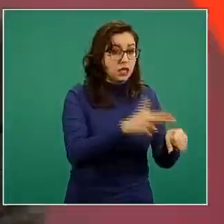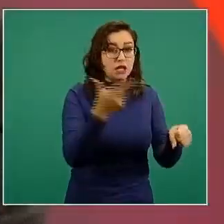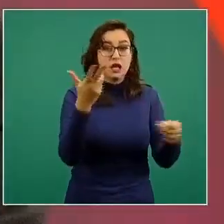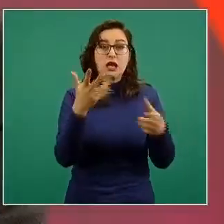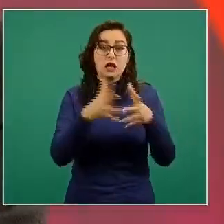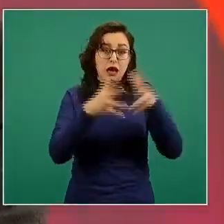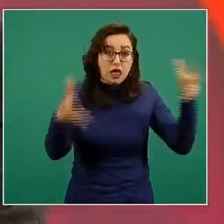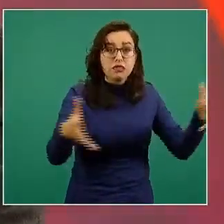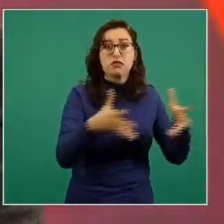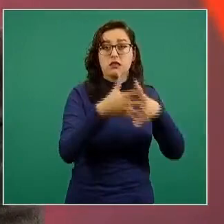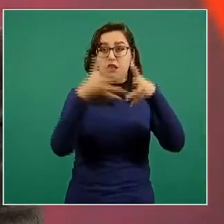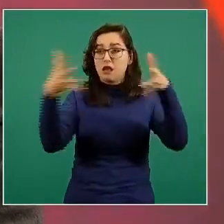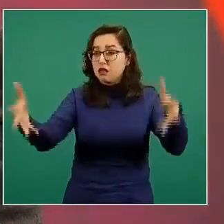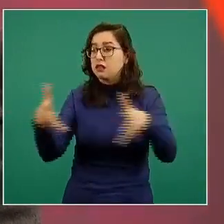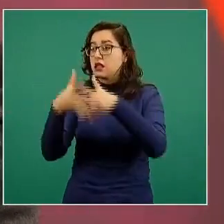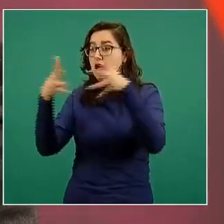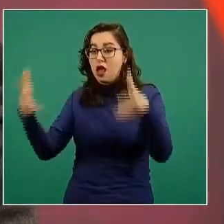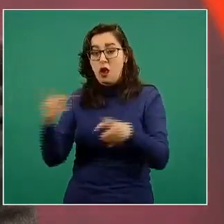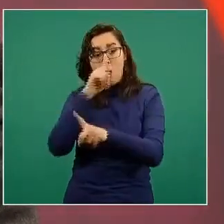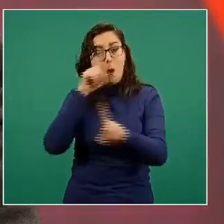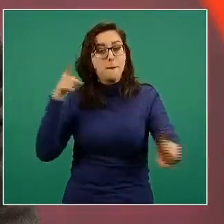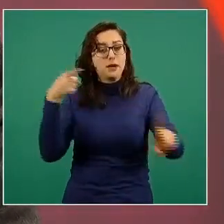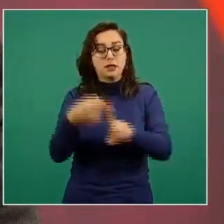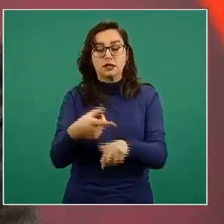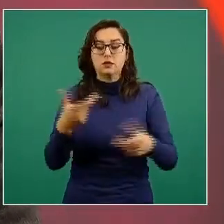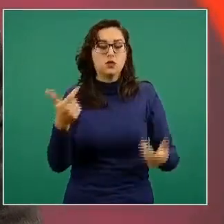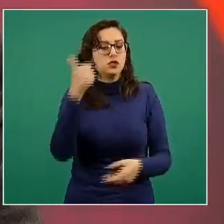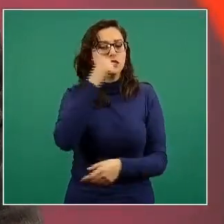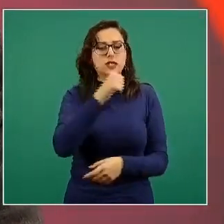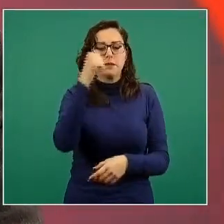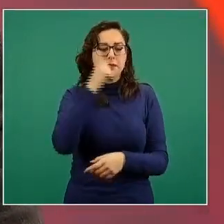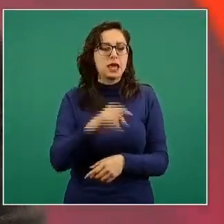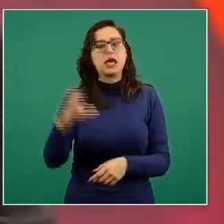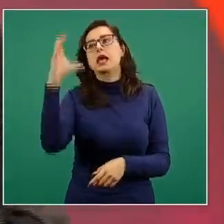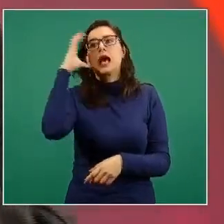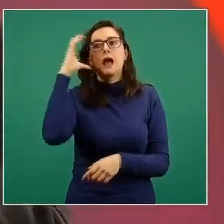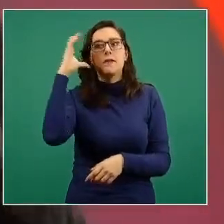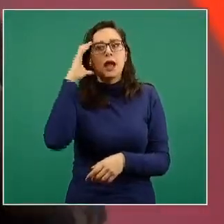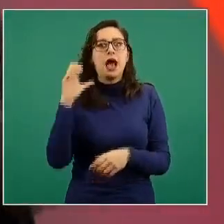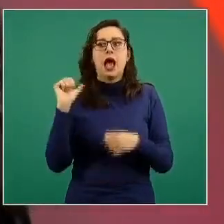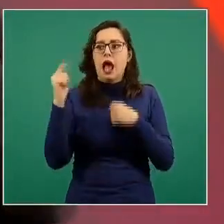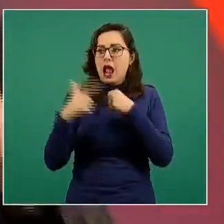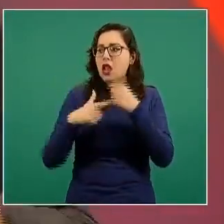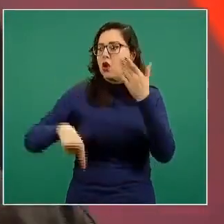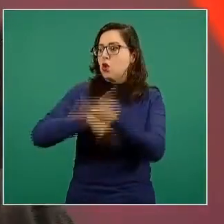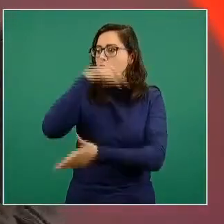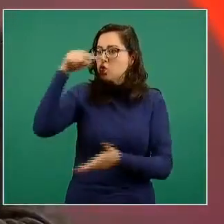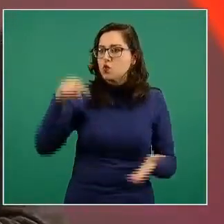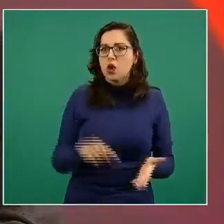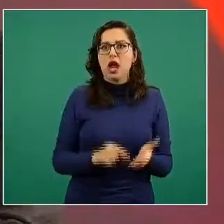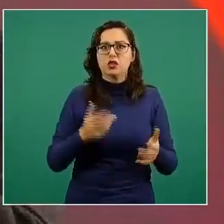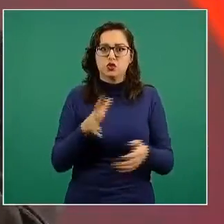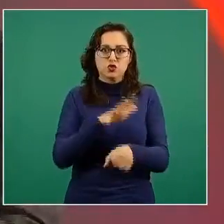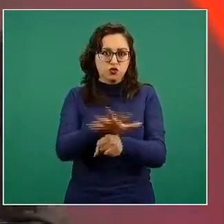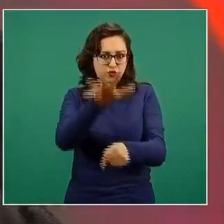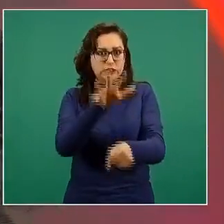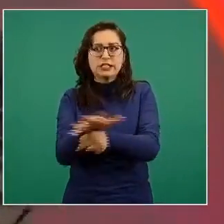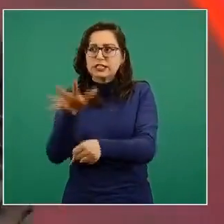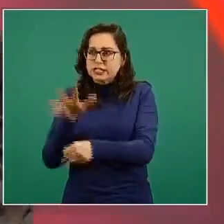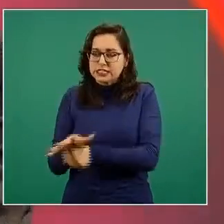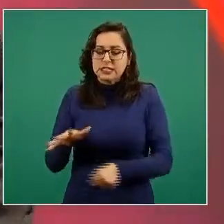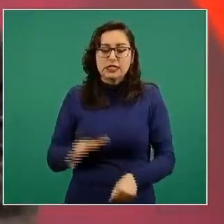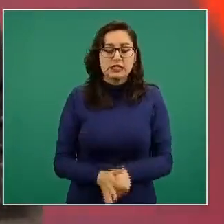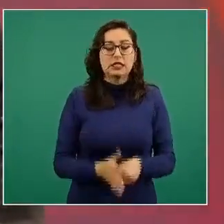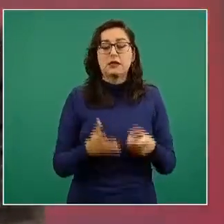un espacio para atender a las personas enfermas. Y recordar que el espacio no es solamente el espacio físico, el cuarto y